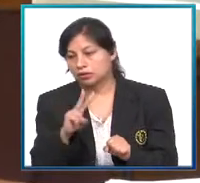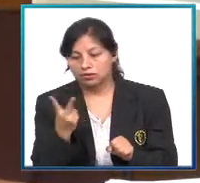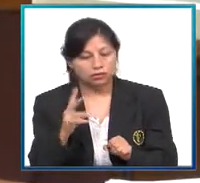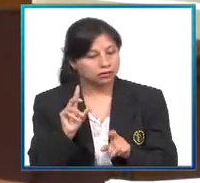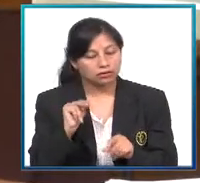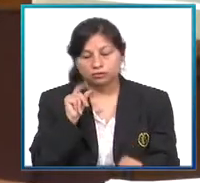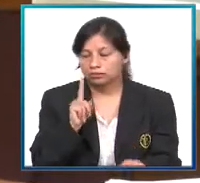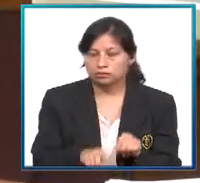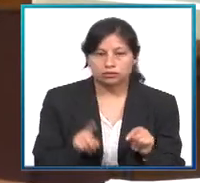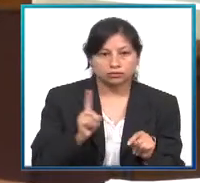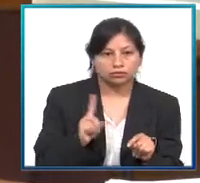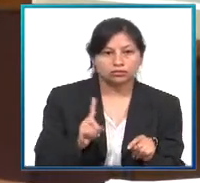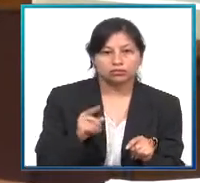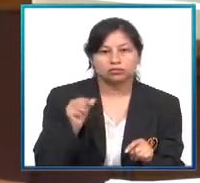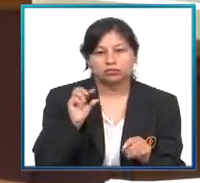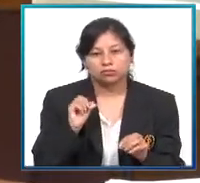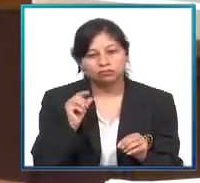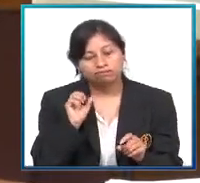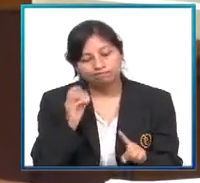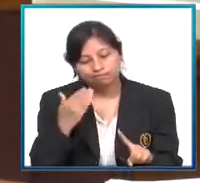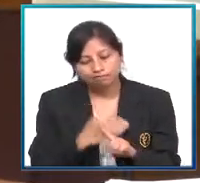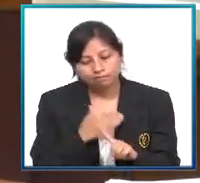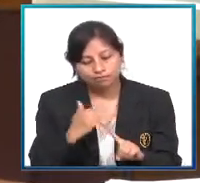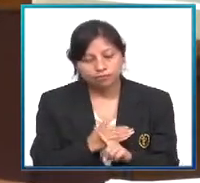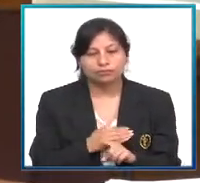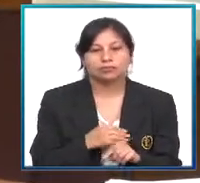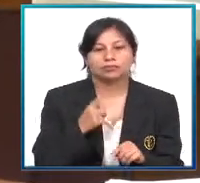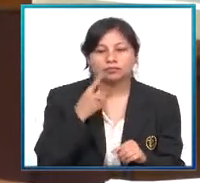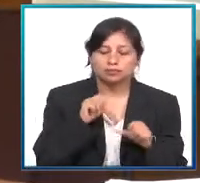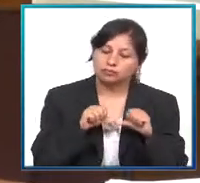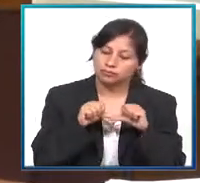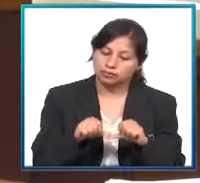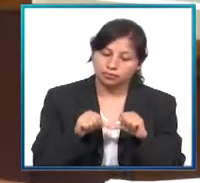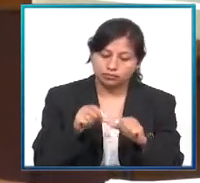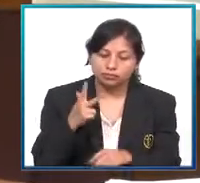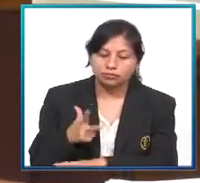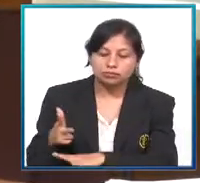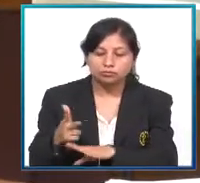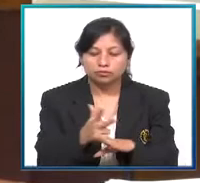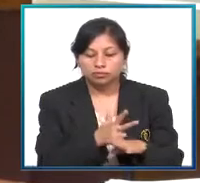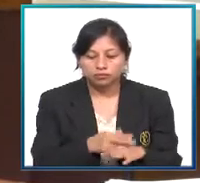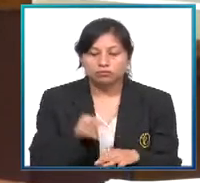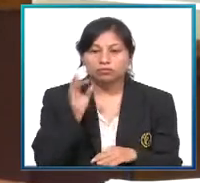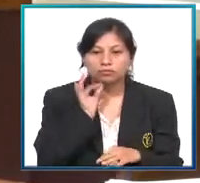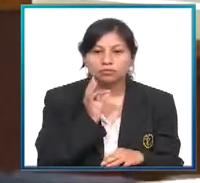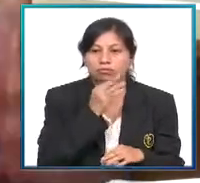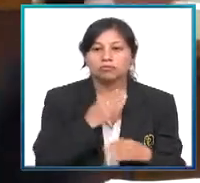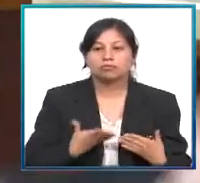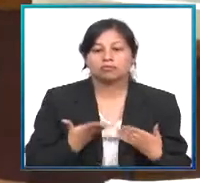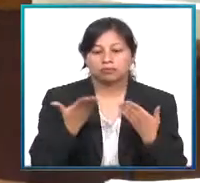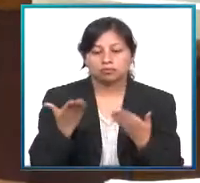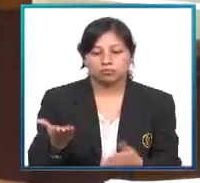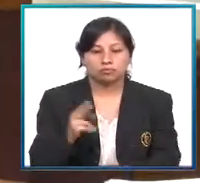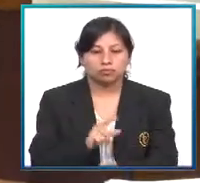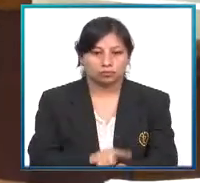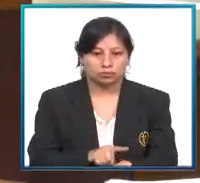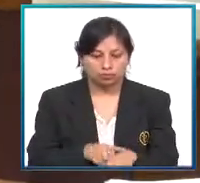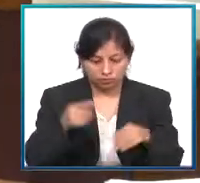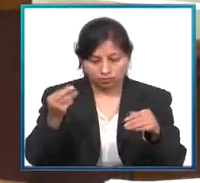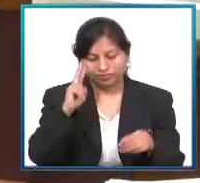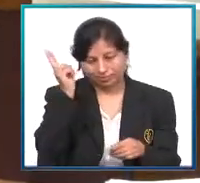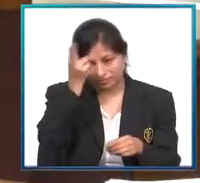virtud de que hay ahí un pequeño inconveniente. Vamos a seguir indagando sobre fincas que hayan sido también dadas en el tiempo de la